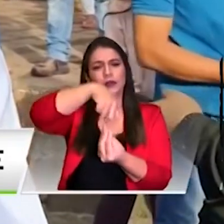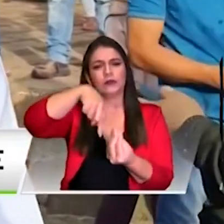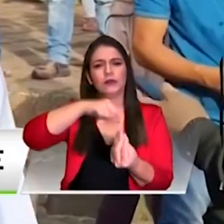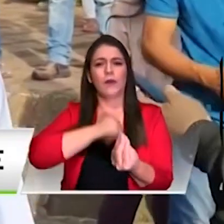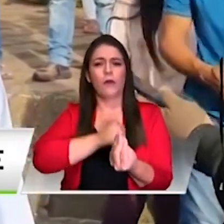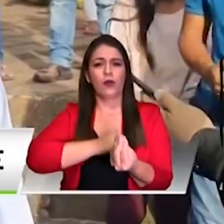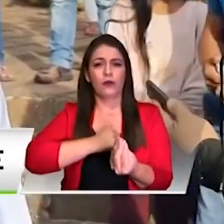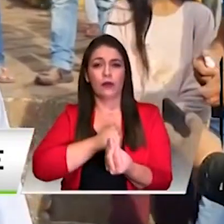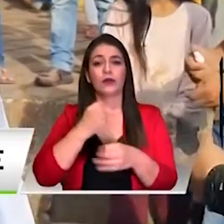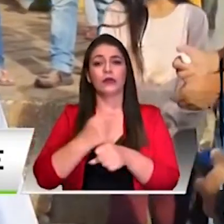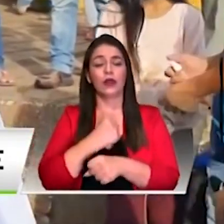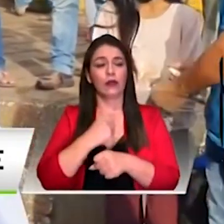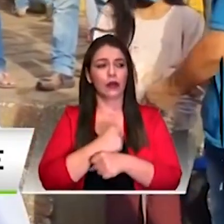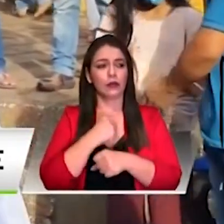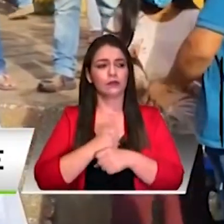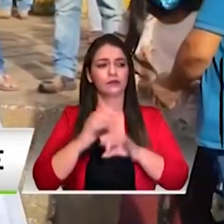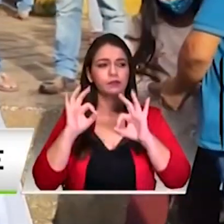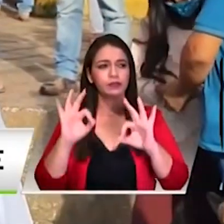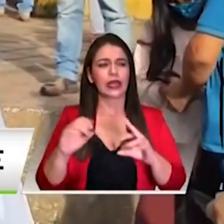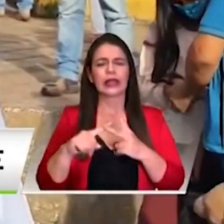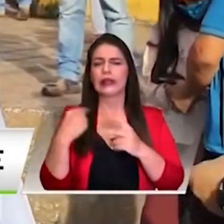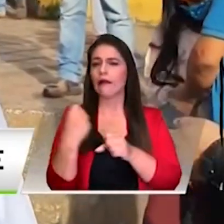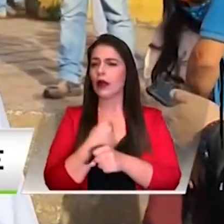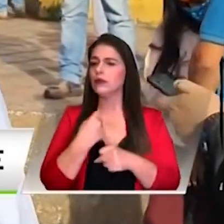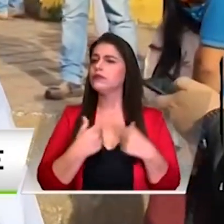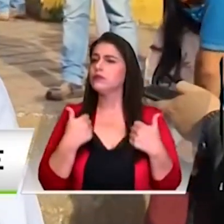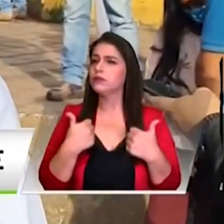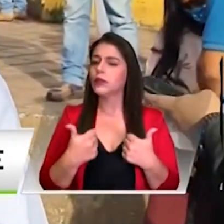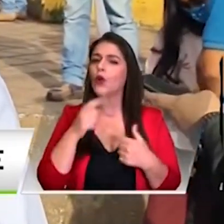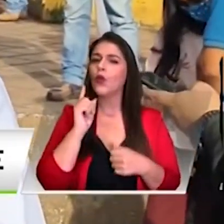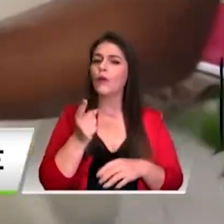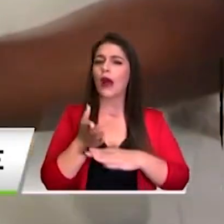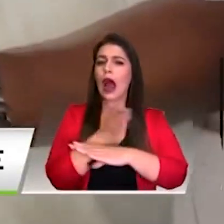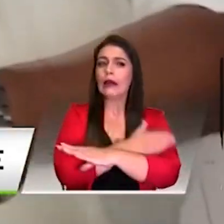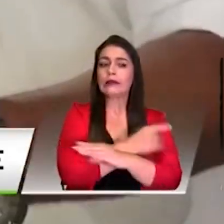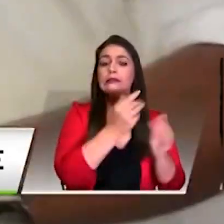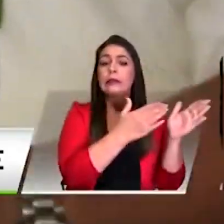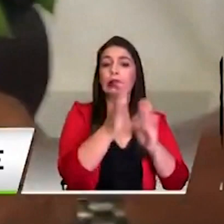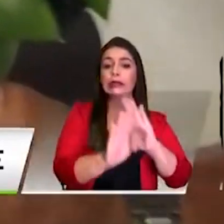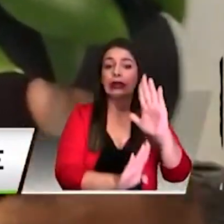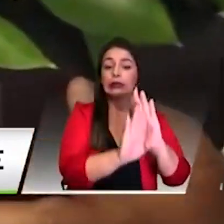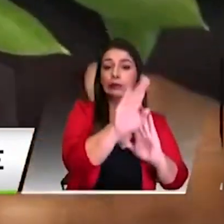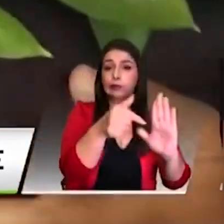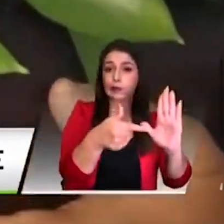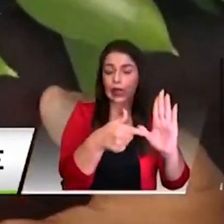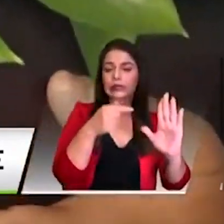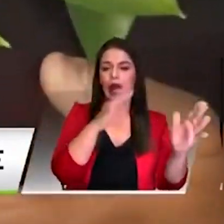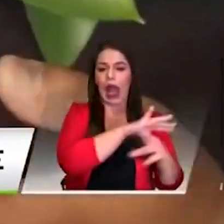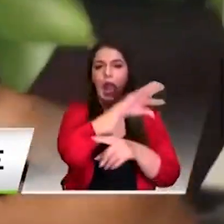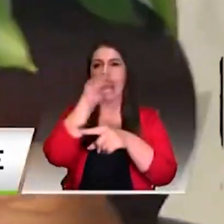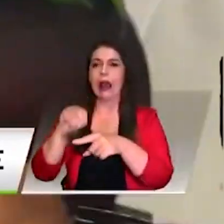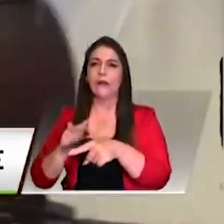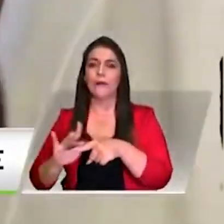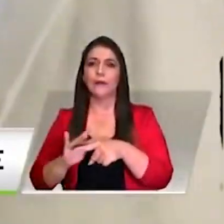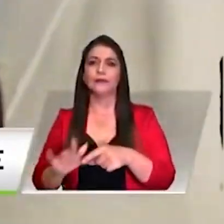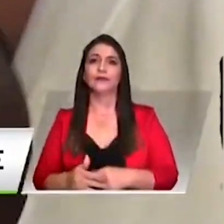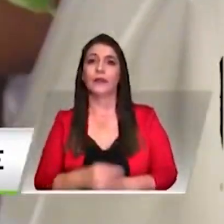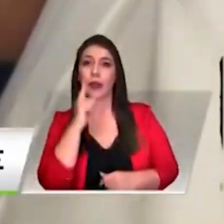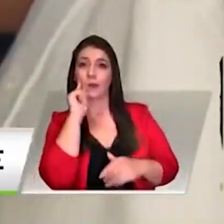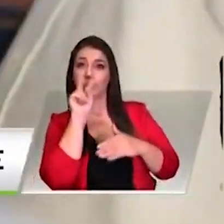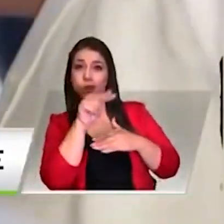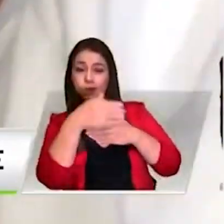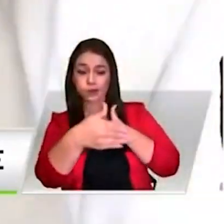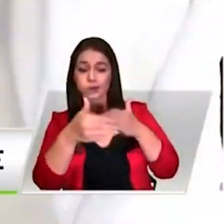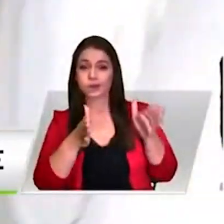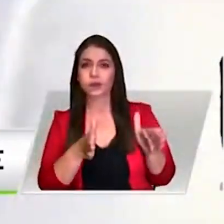la memoria del alcalde y trabajen intensamente por el plan de desarrollo. Antes de que las cenizas llegaran al casco urbano de